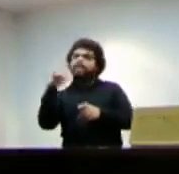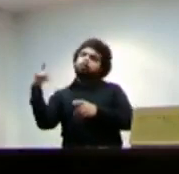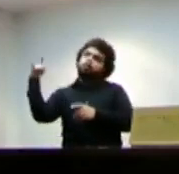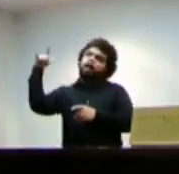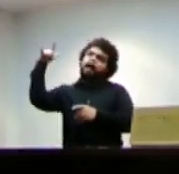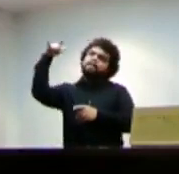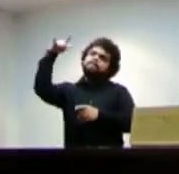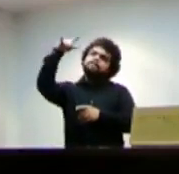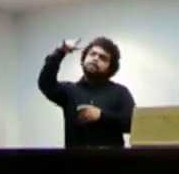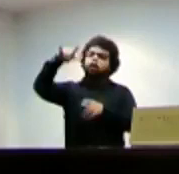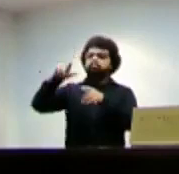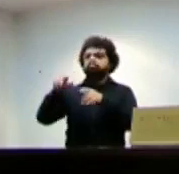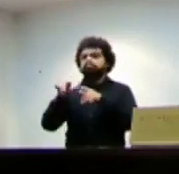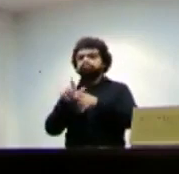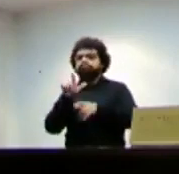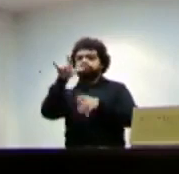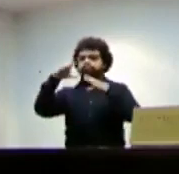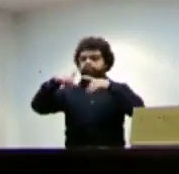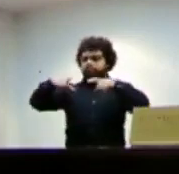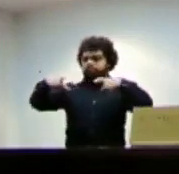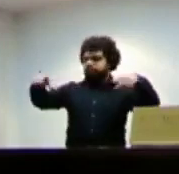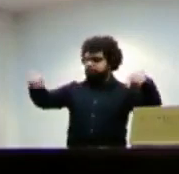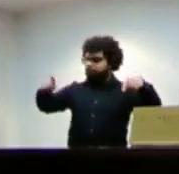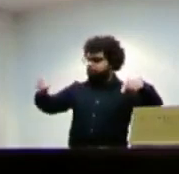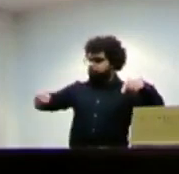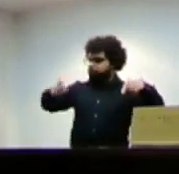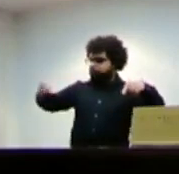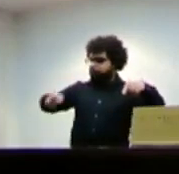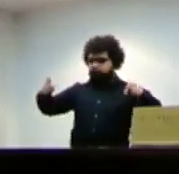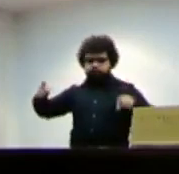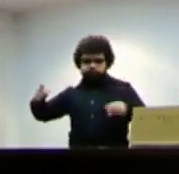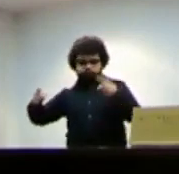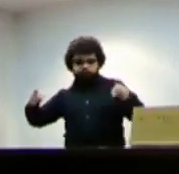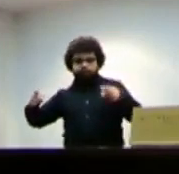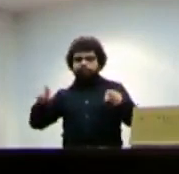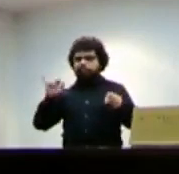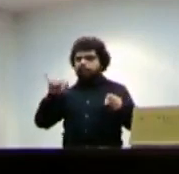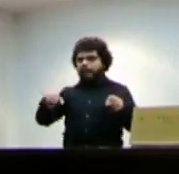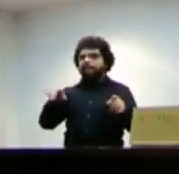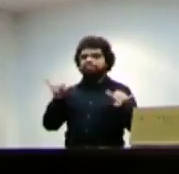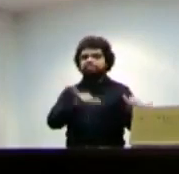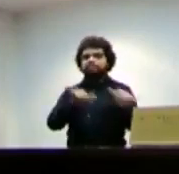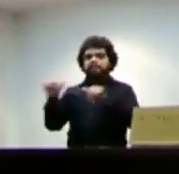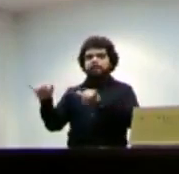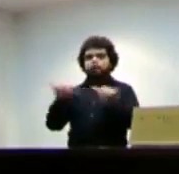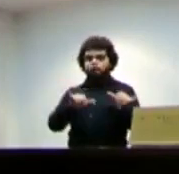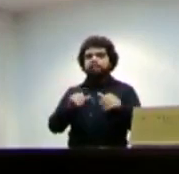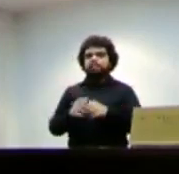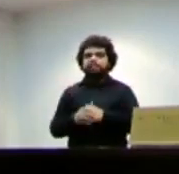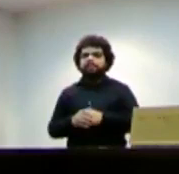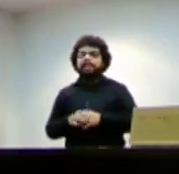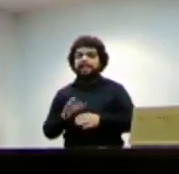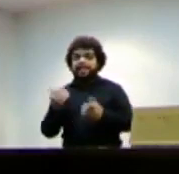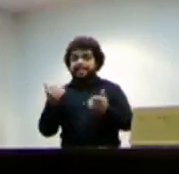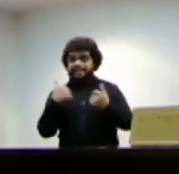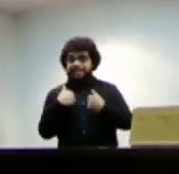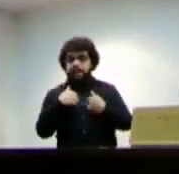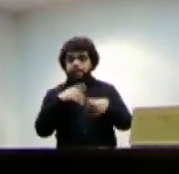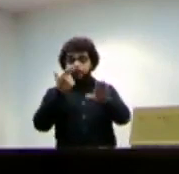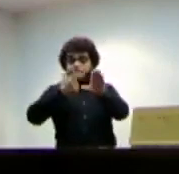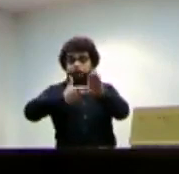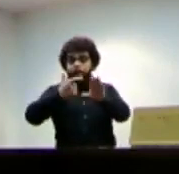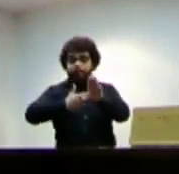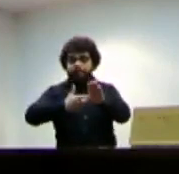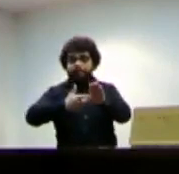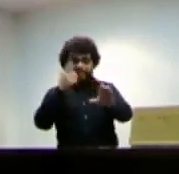¿verdad? Para que se pudiera quizás entender un poco. Tenemos el combustible, quemamos el combustible y